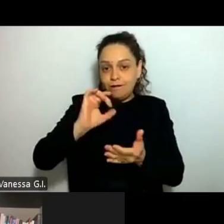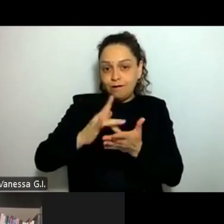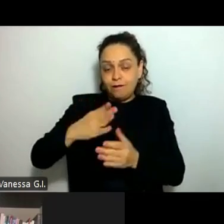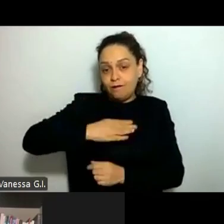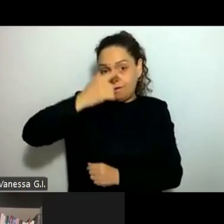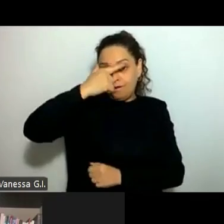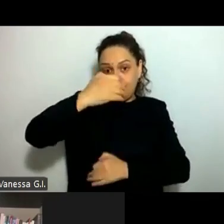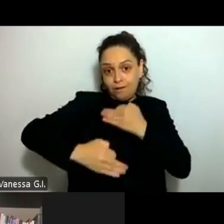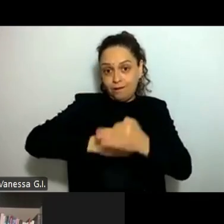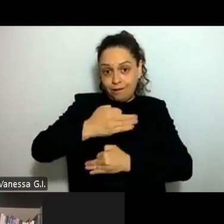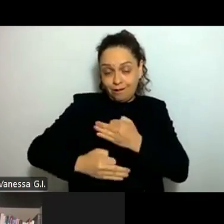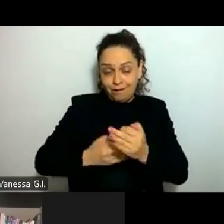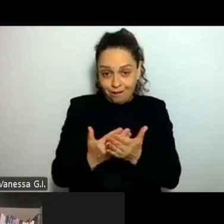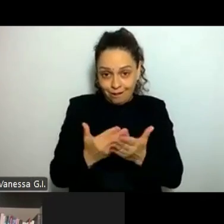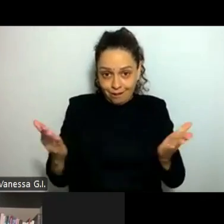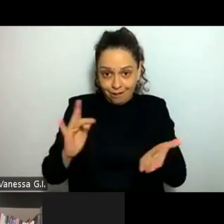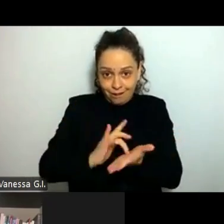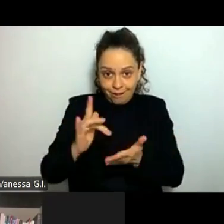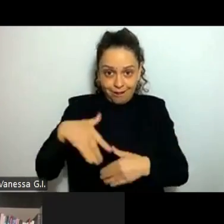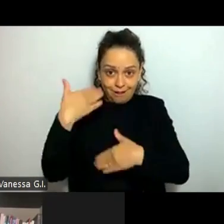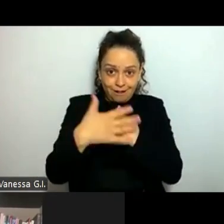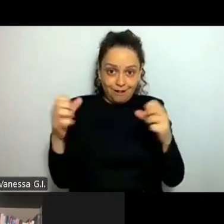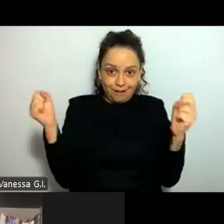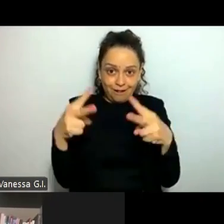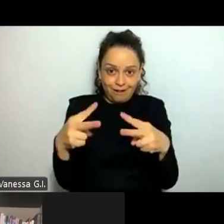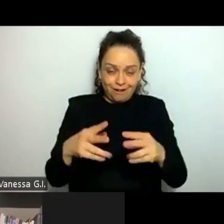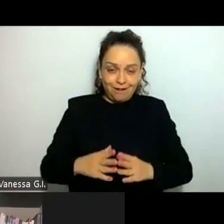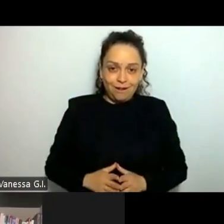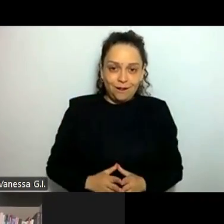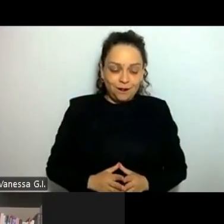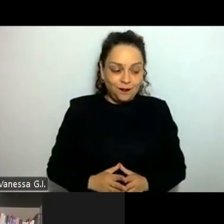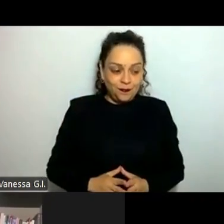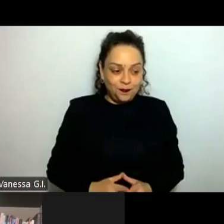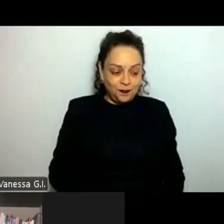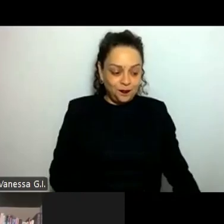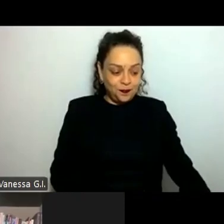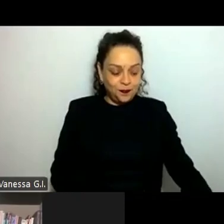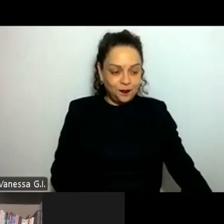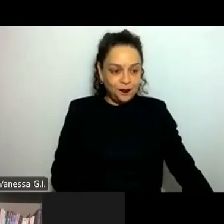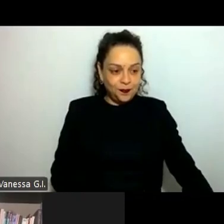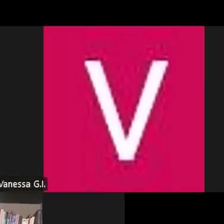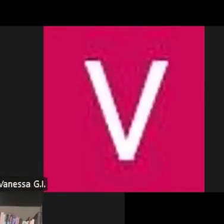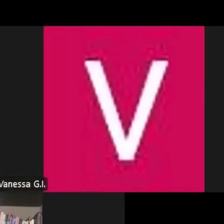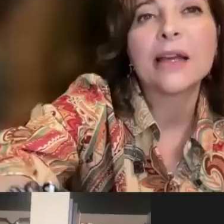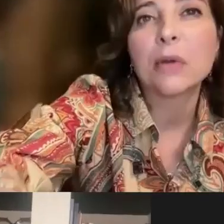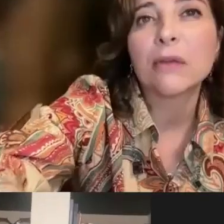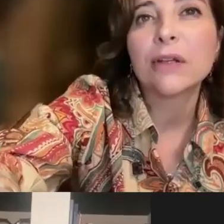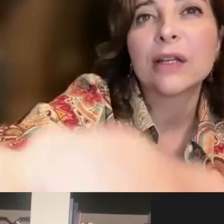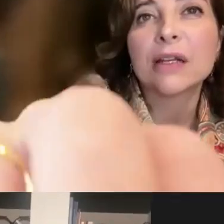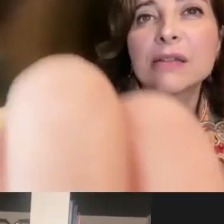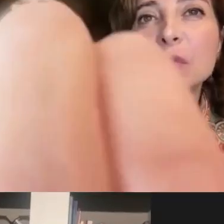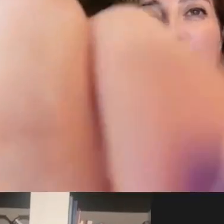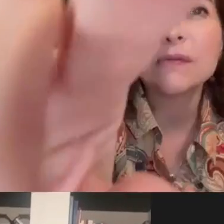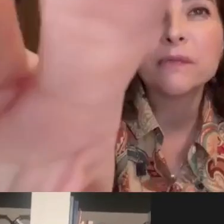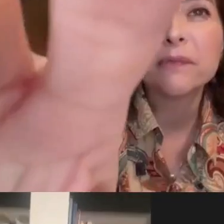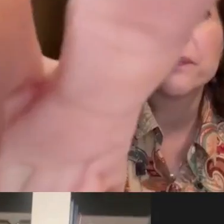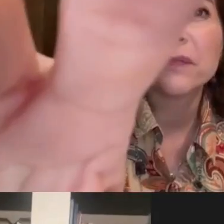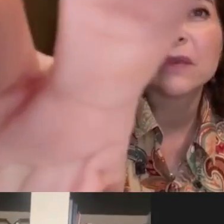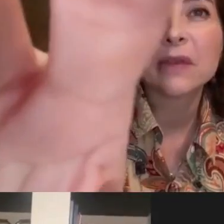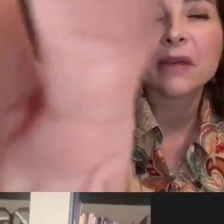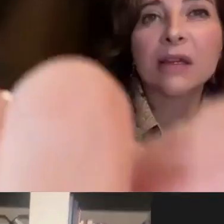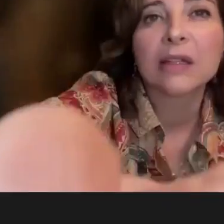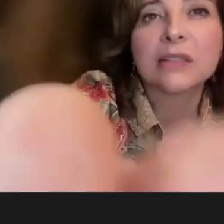ustedes. Gracias. Hasta la próxima. Buenas noches. Gracias, presidente. Buenas noches. Buenas